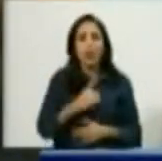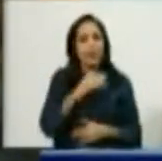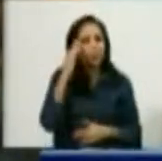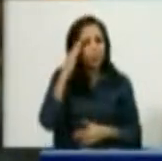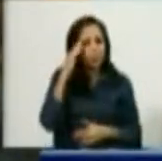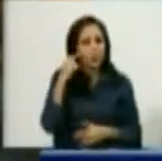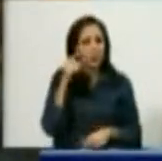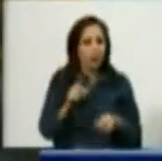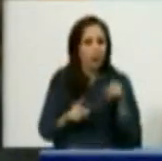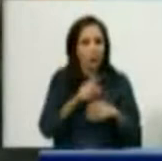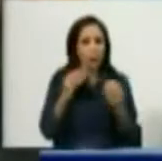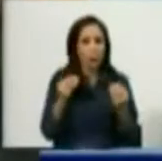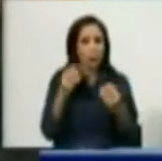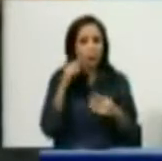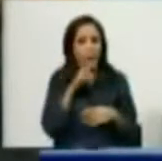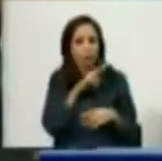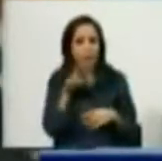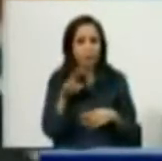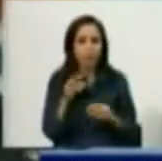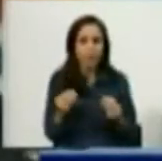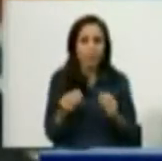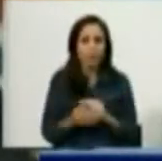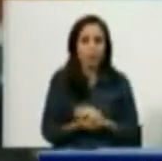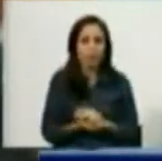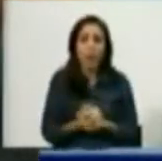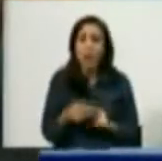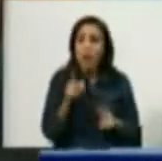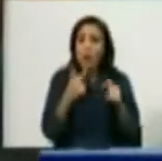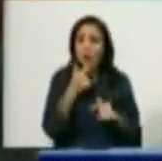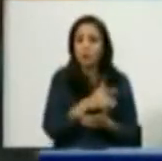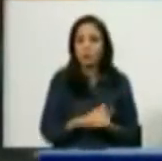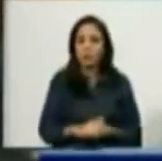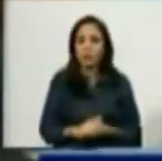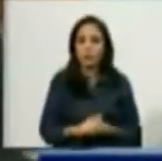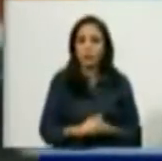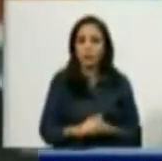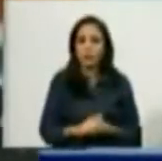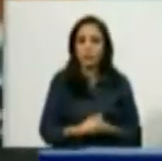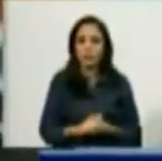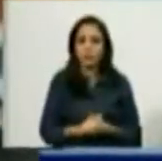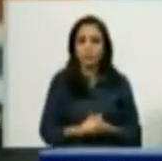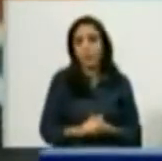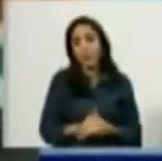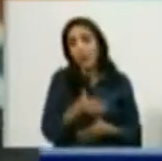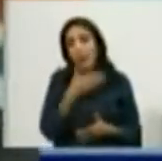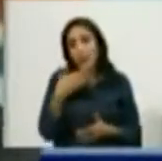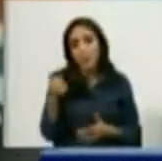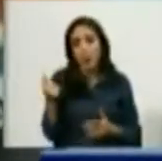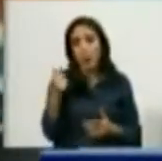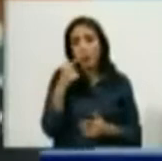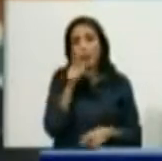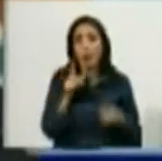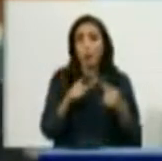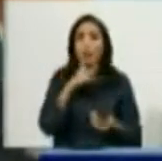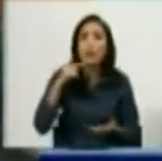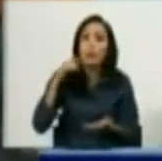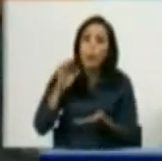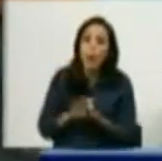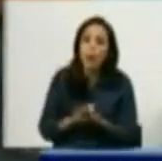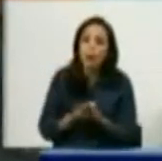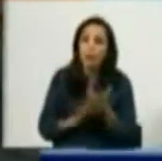decían el mejor Comunista es el comunista muerto